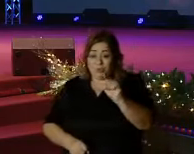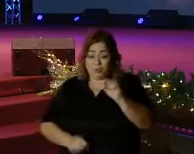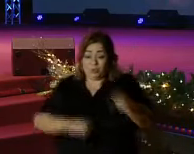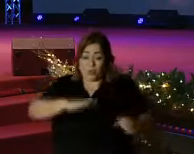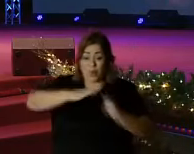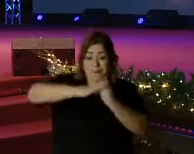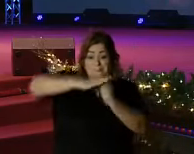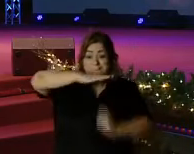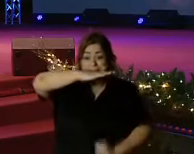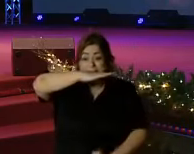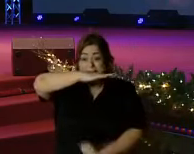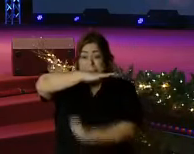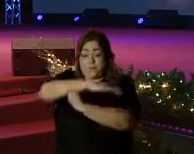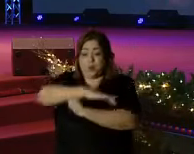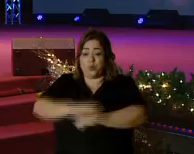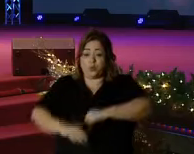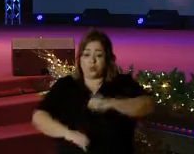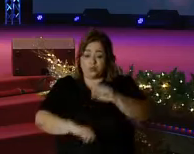son muros.